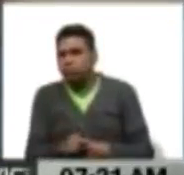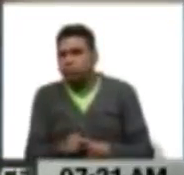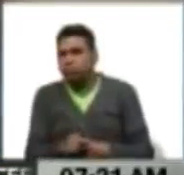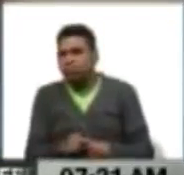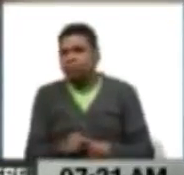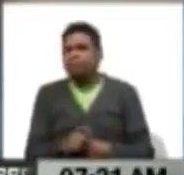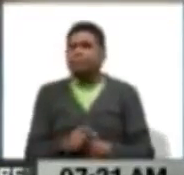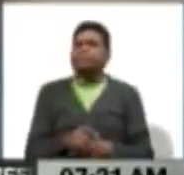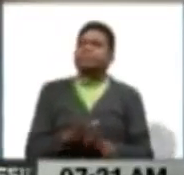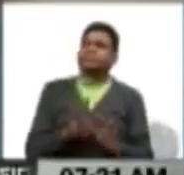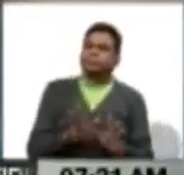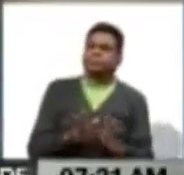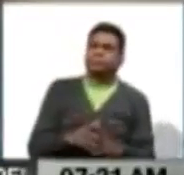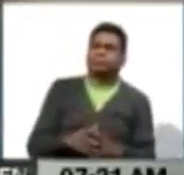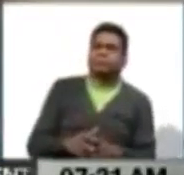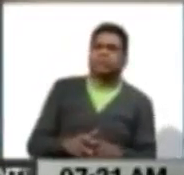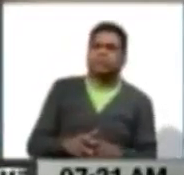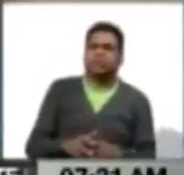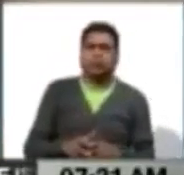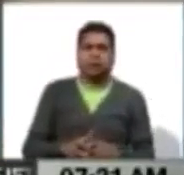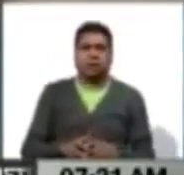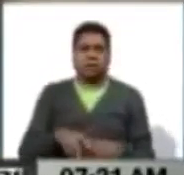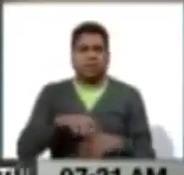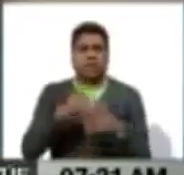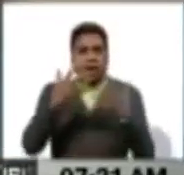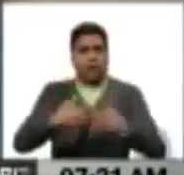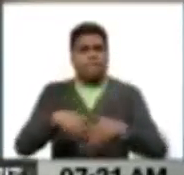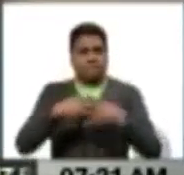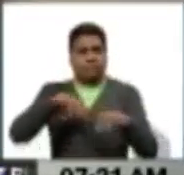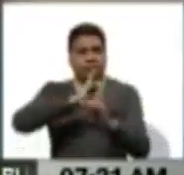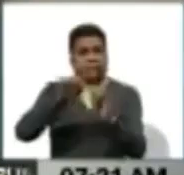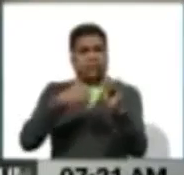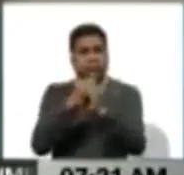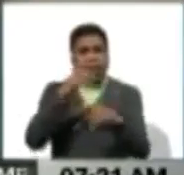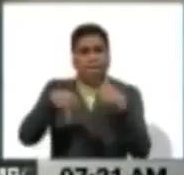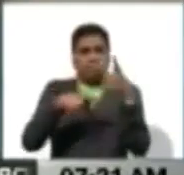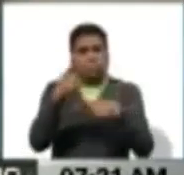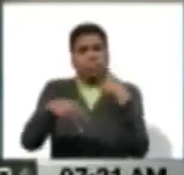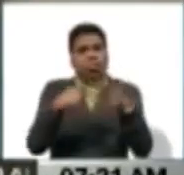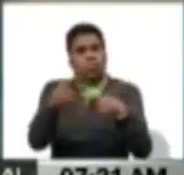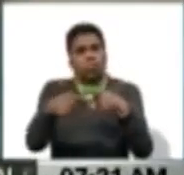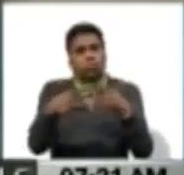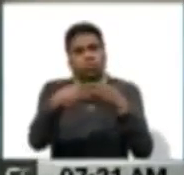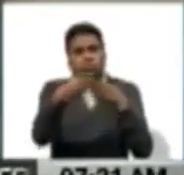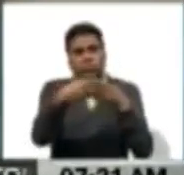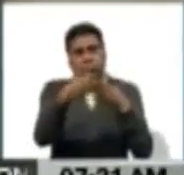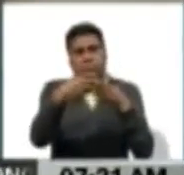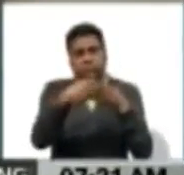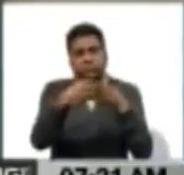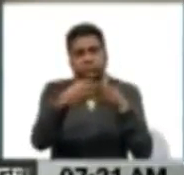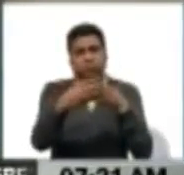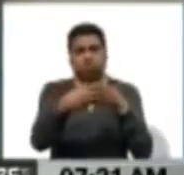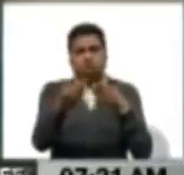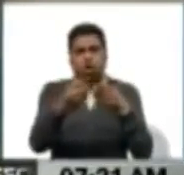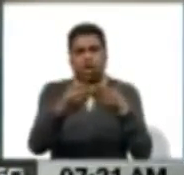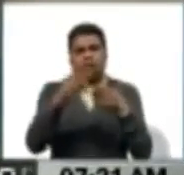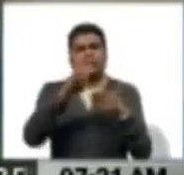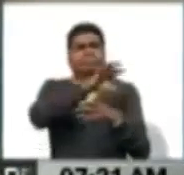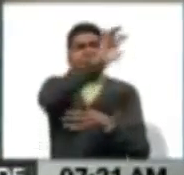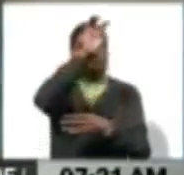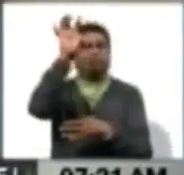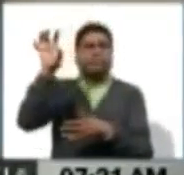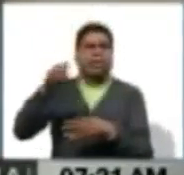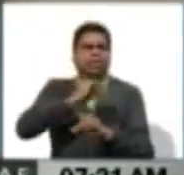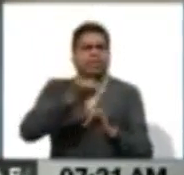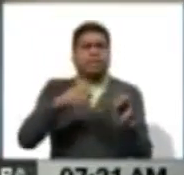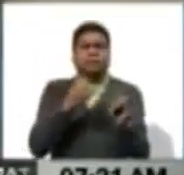el consorcio es un consorcio internacional. Por lo tanto, produce divisas a nivel internacional que muy fácilmente pueden